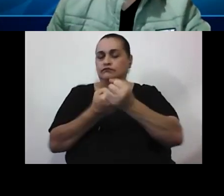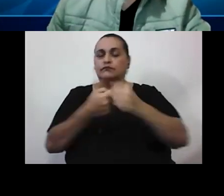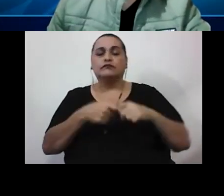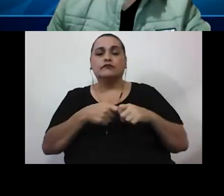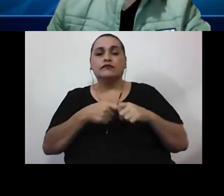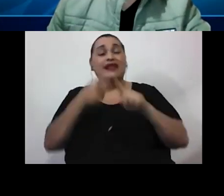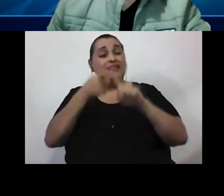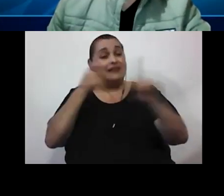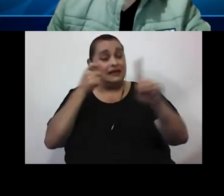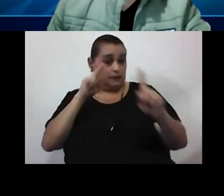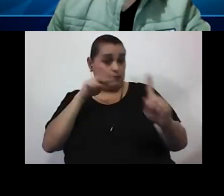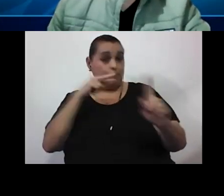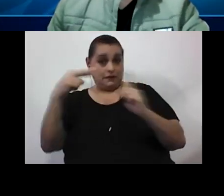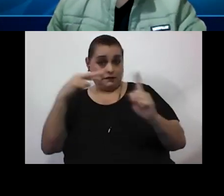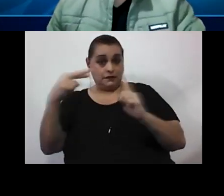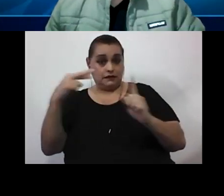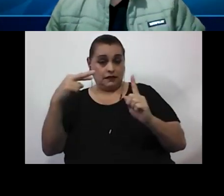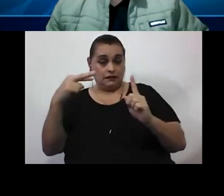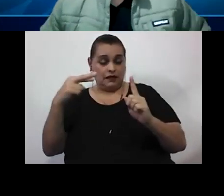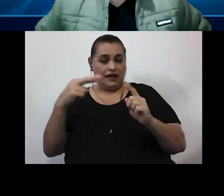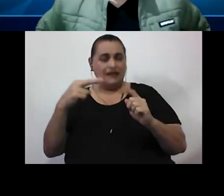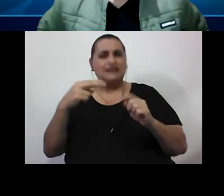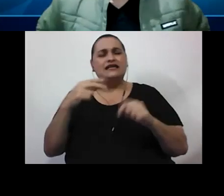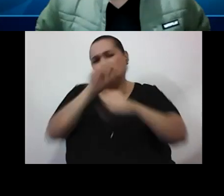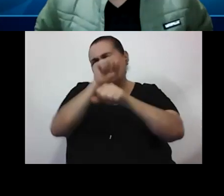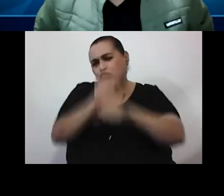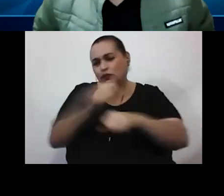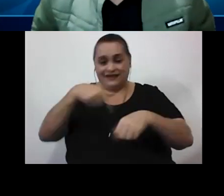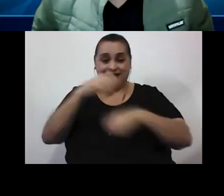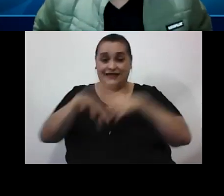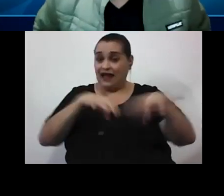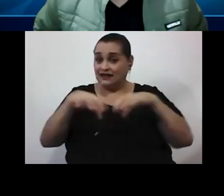Desde esa perspectiva, es usual que en estas actividades